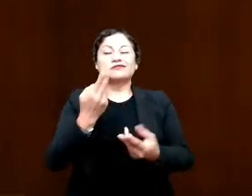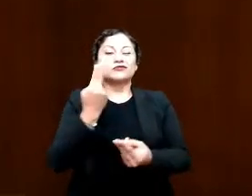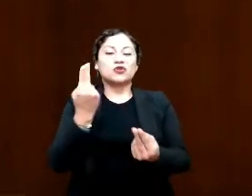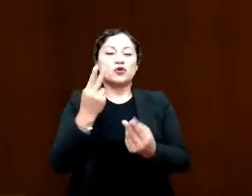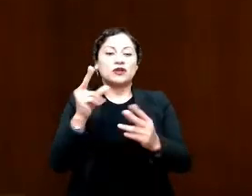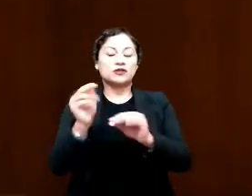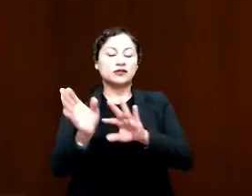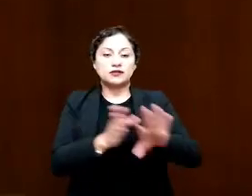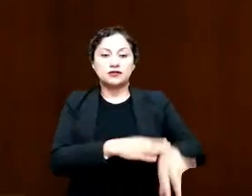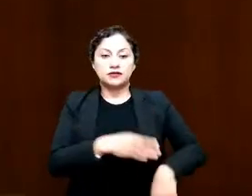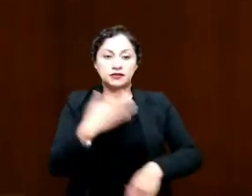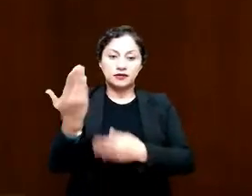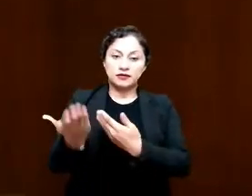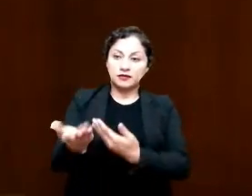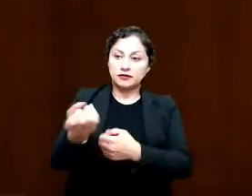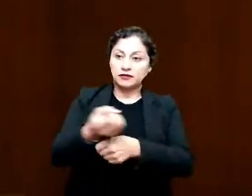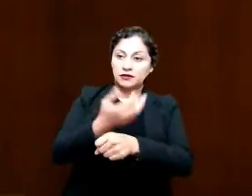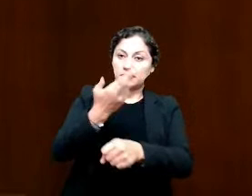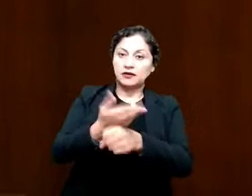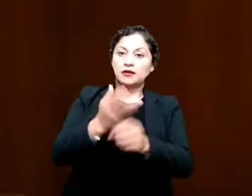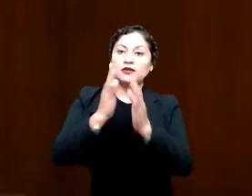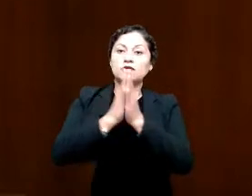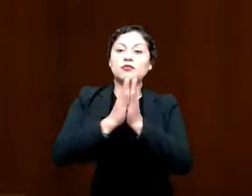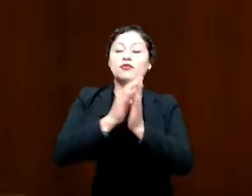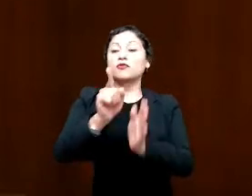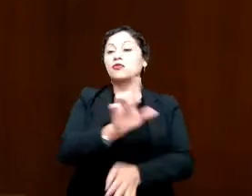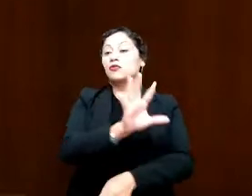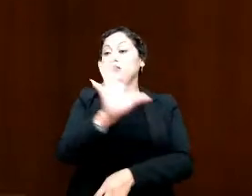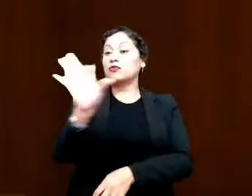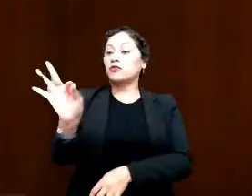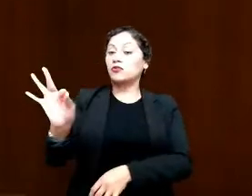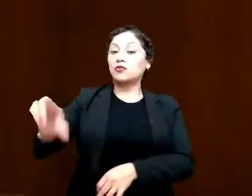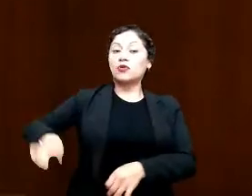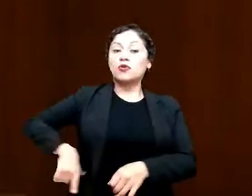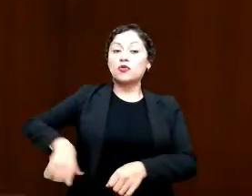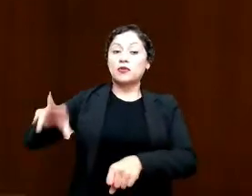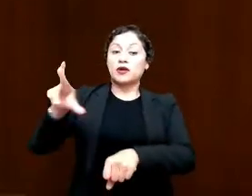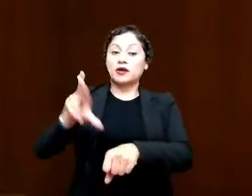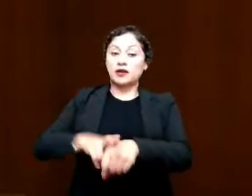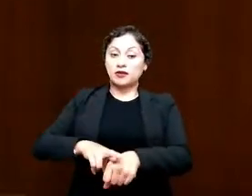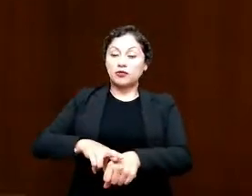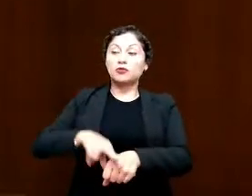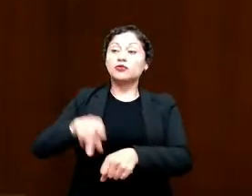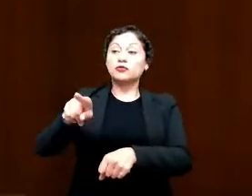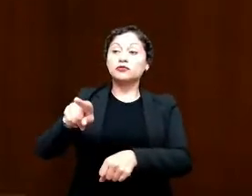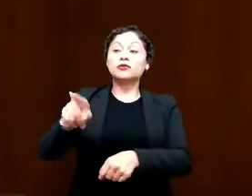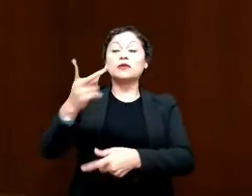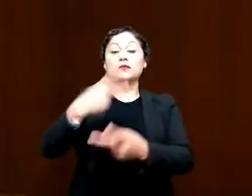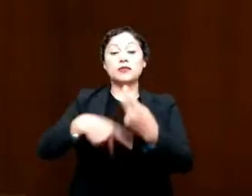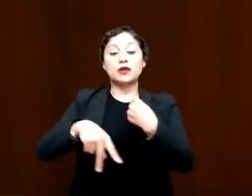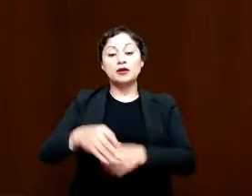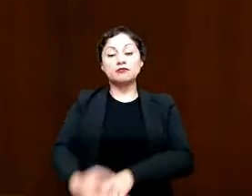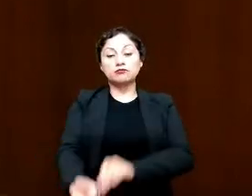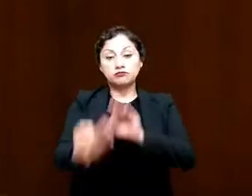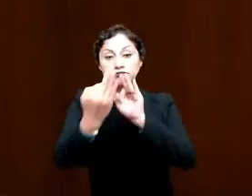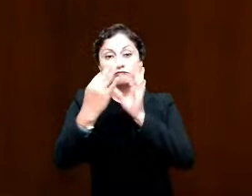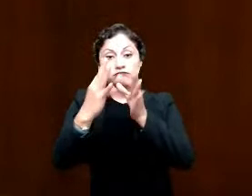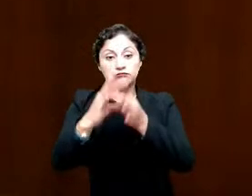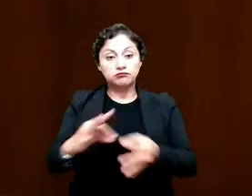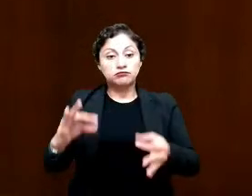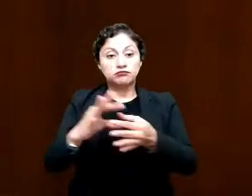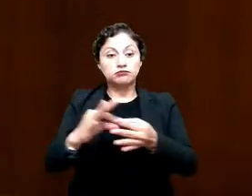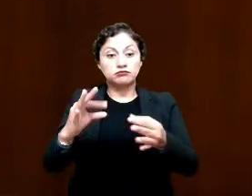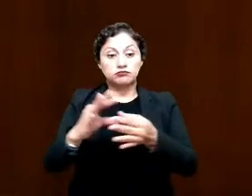Señor secretario, por favor, transmítale al señor gobernador que celebramos la rendición de cuentas, así como lo